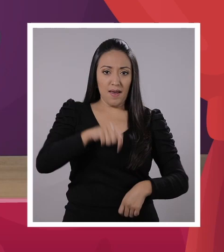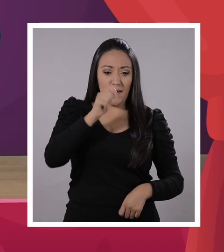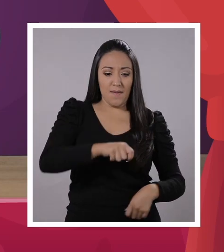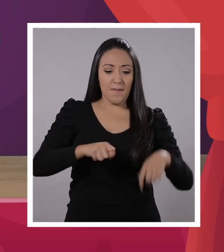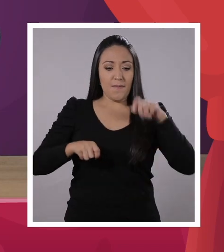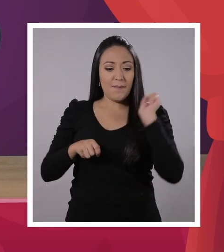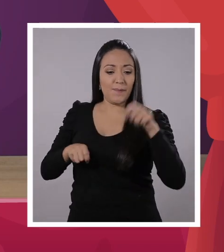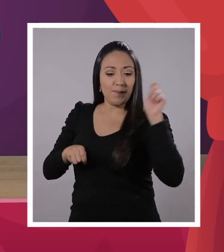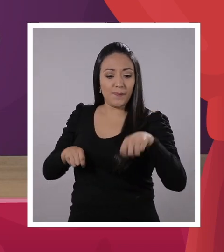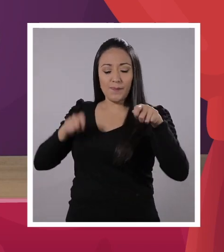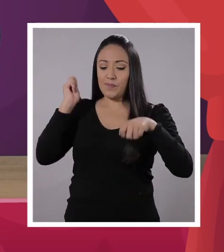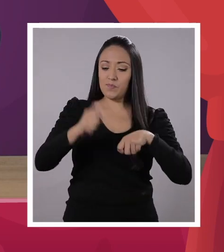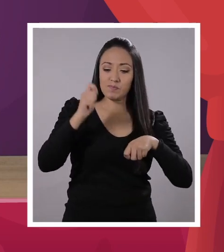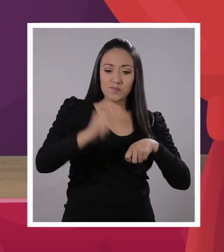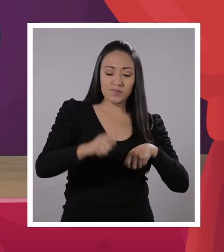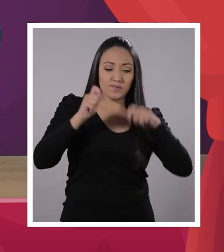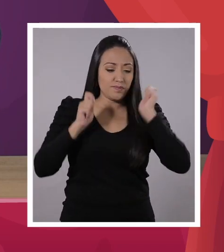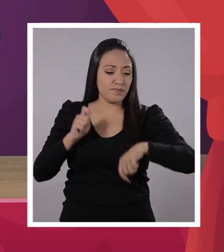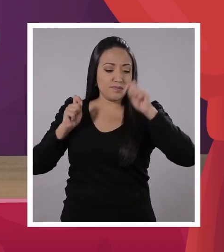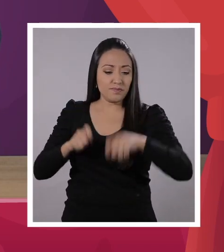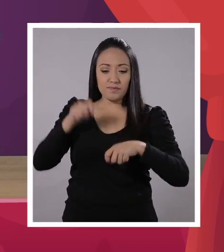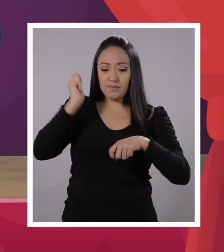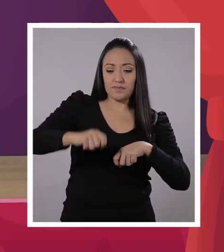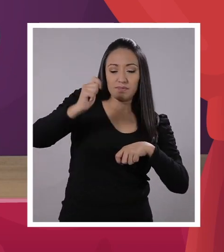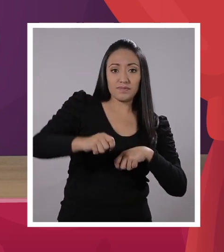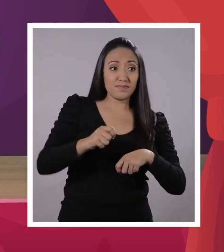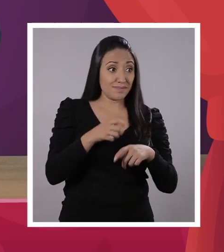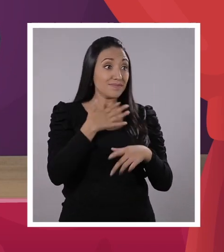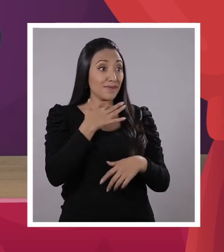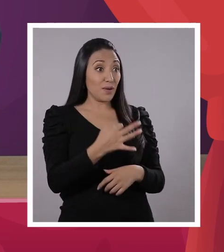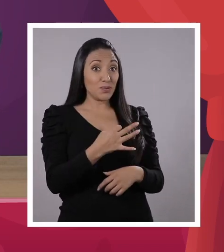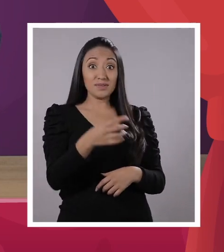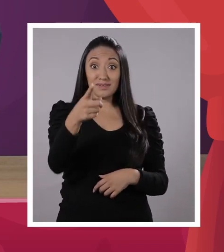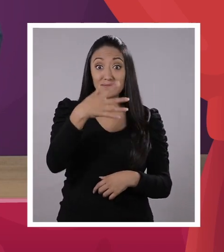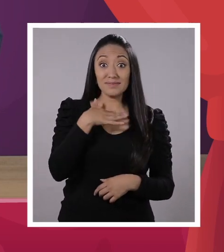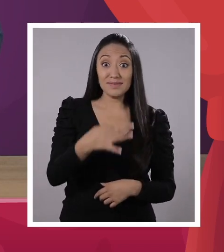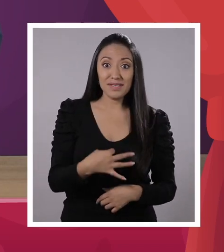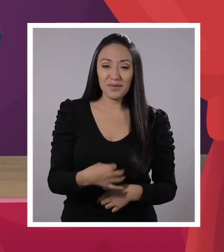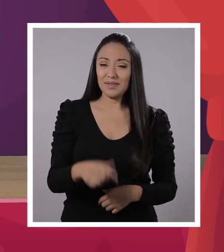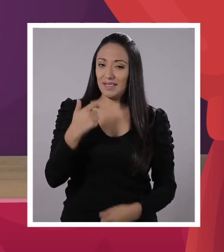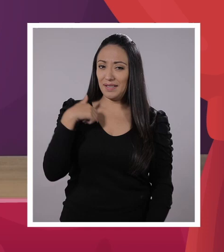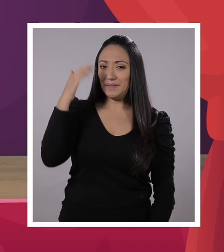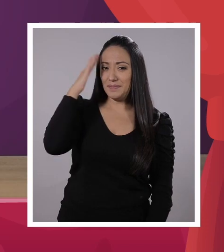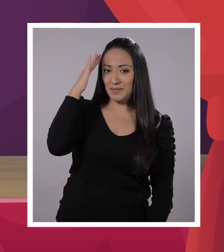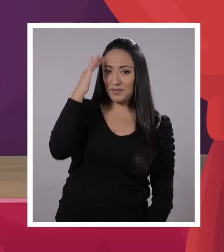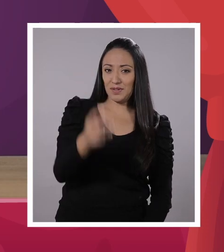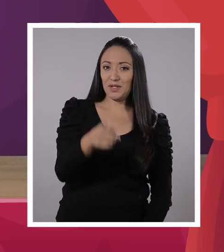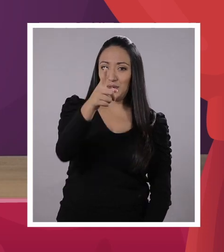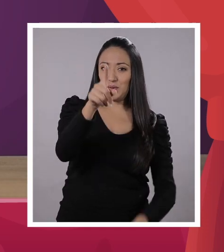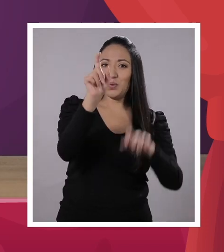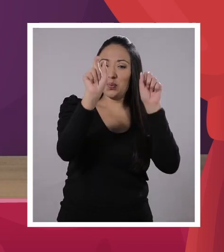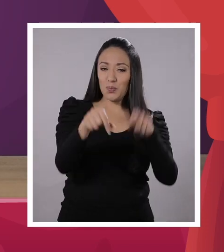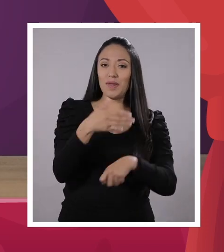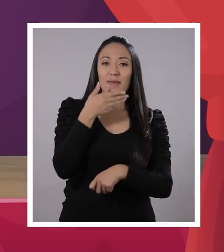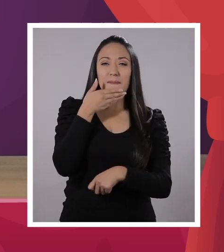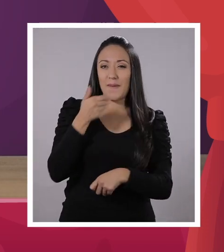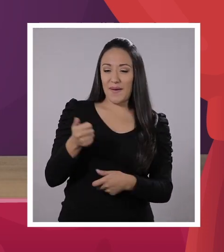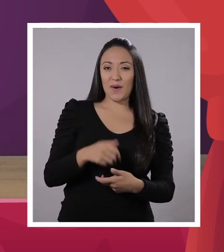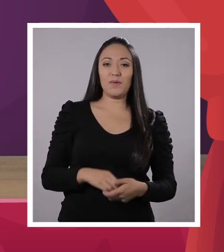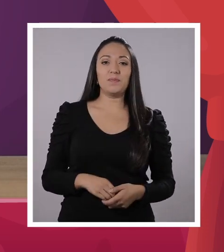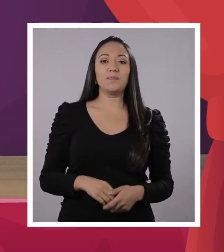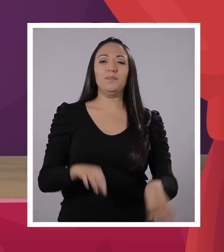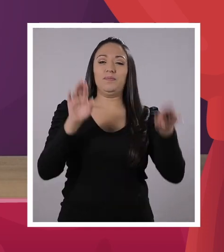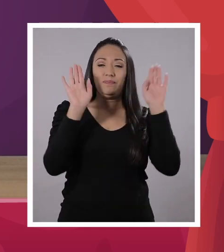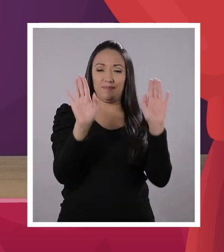Jessy, esto. Tan, tan, tan. Tan, tan, tan, tan, tan. ¿Te gusta? Pero yo sé que puedes hacerlo